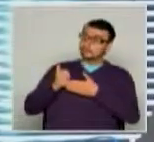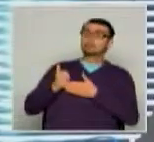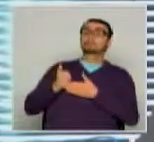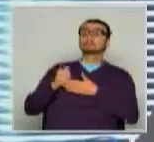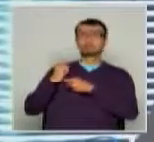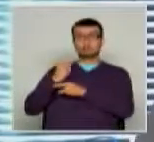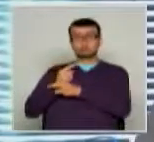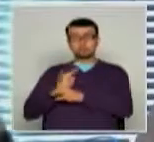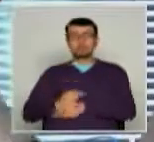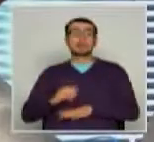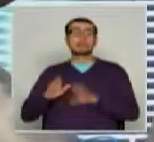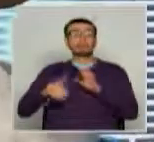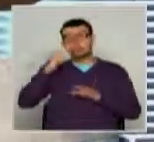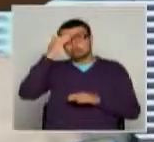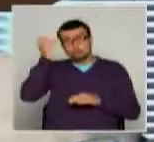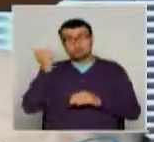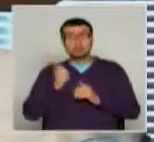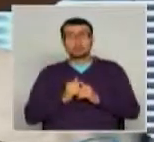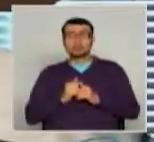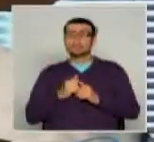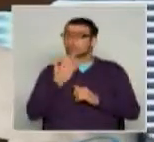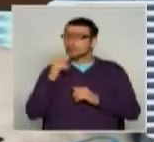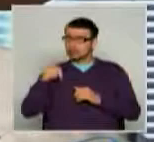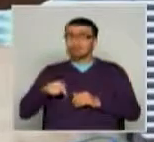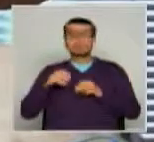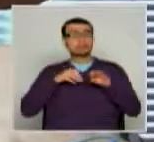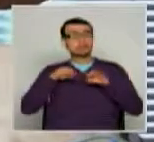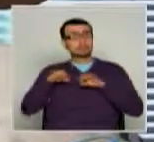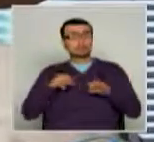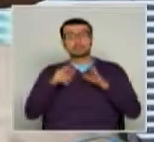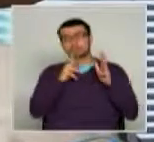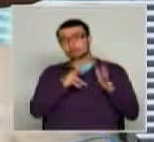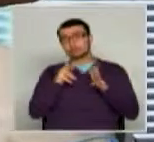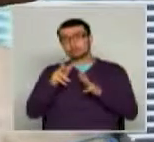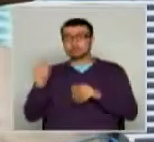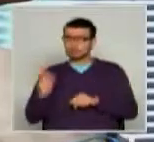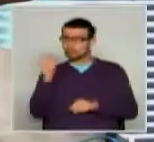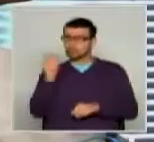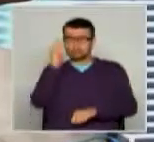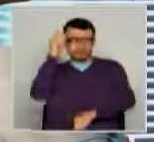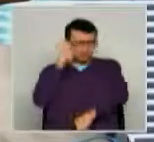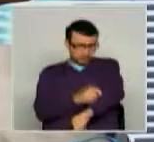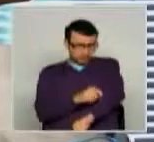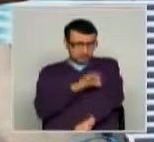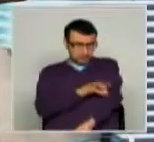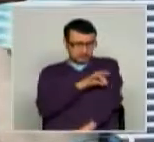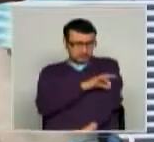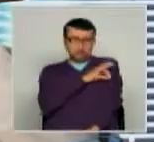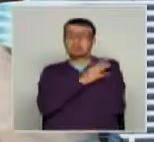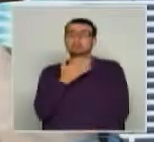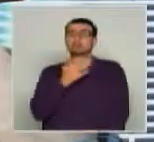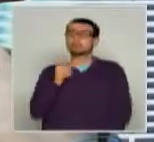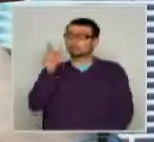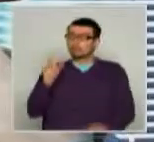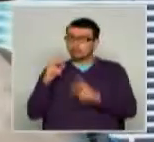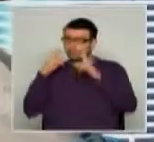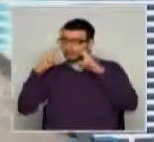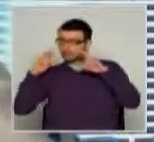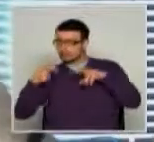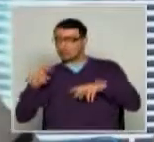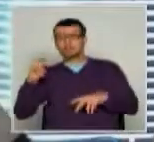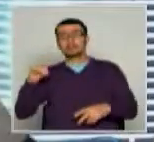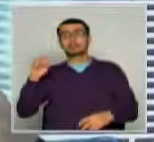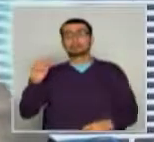Inclusive, ustedes han visto programas acá de apiterapia con abejas. Hubo un gran investigador autodidacta que era Manuel J.